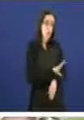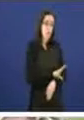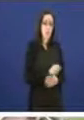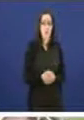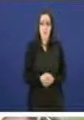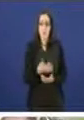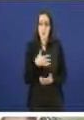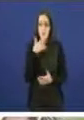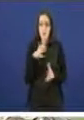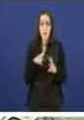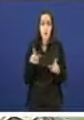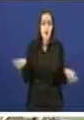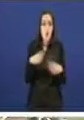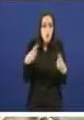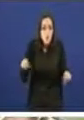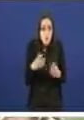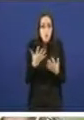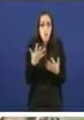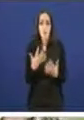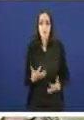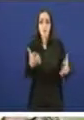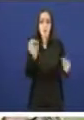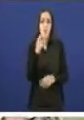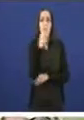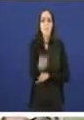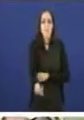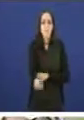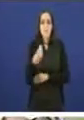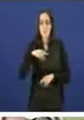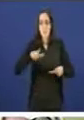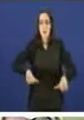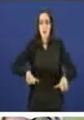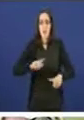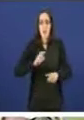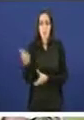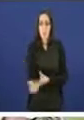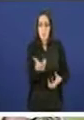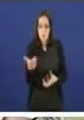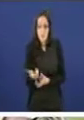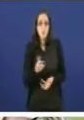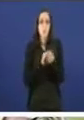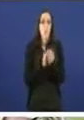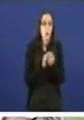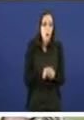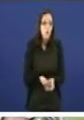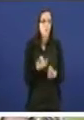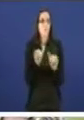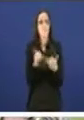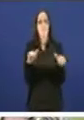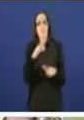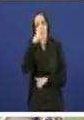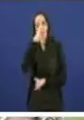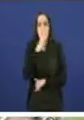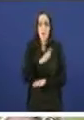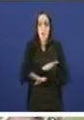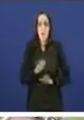Concertos no auditorio, ni visitas ao Parque de Bombeiros ou as Granxas, ni magosto, ni festivais de entroido. Isto é